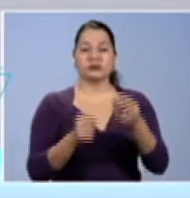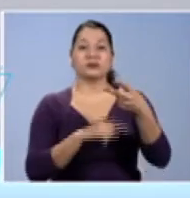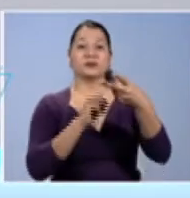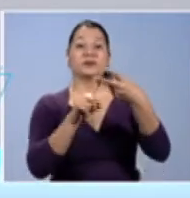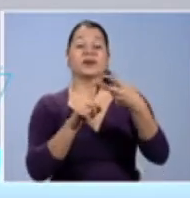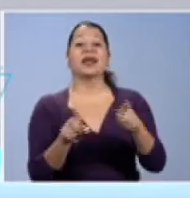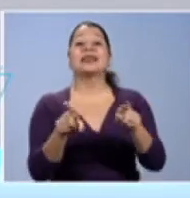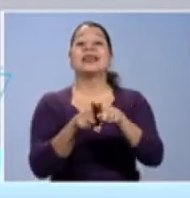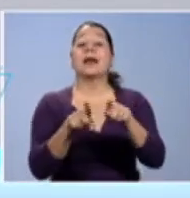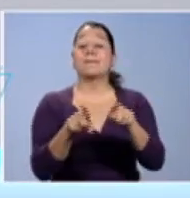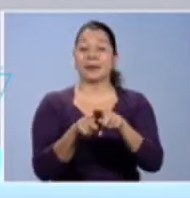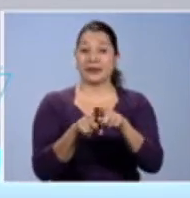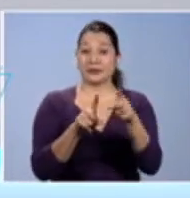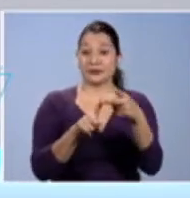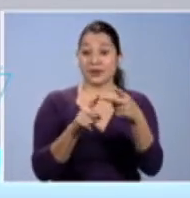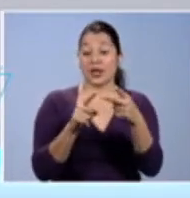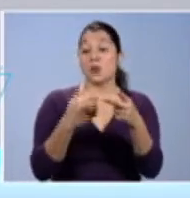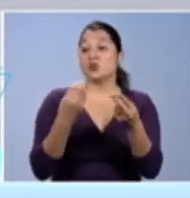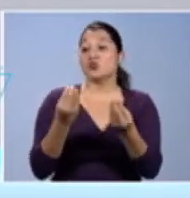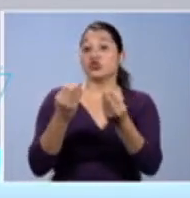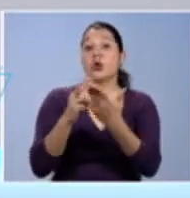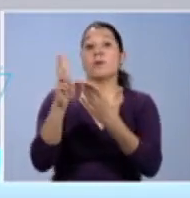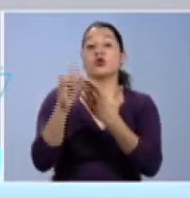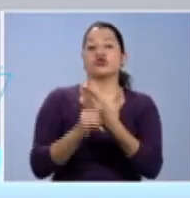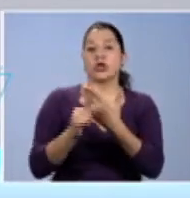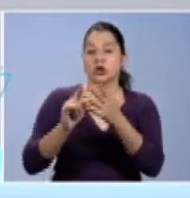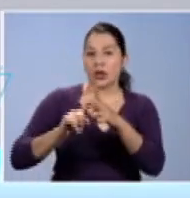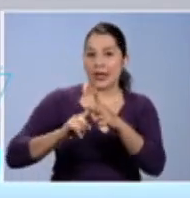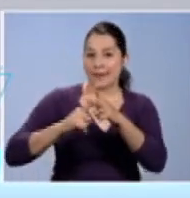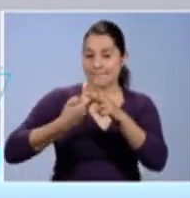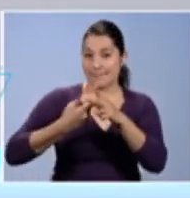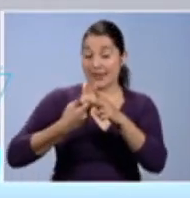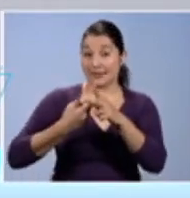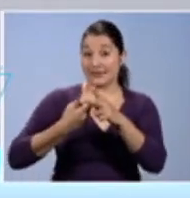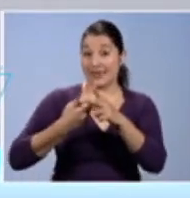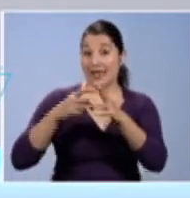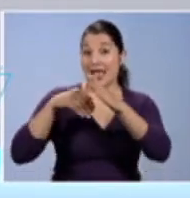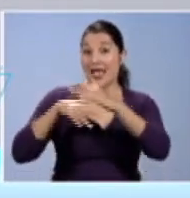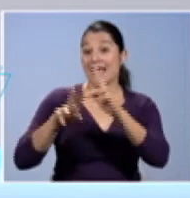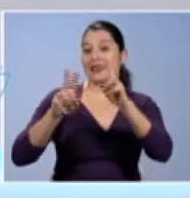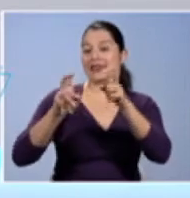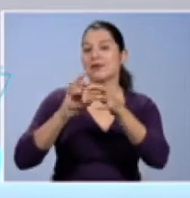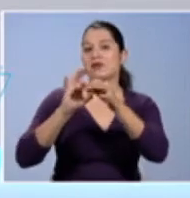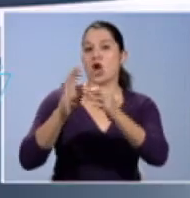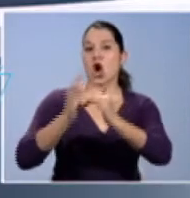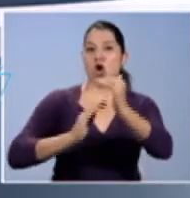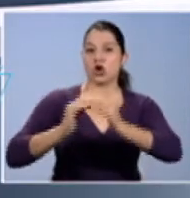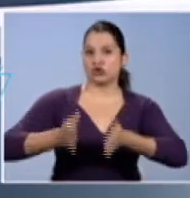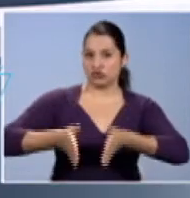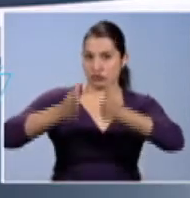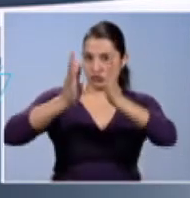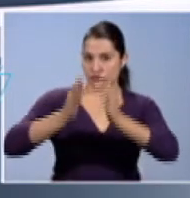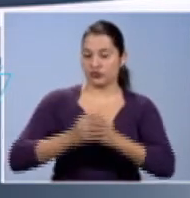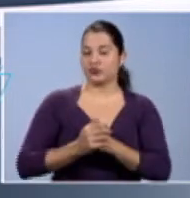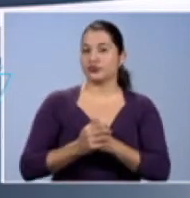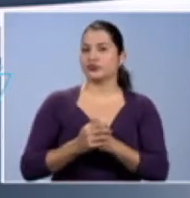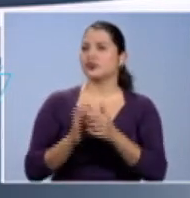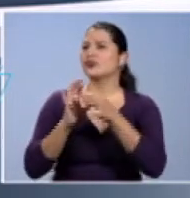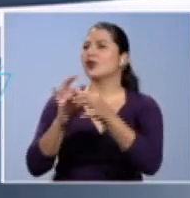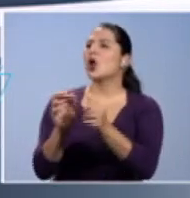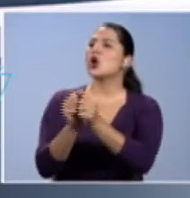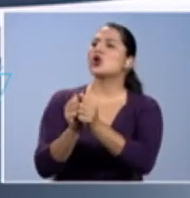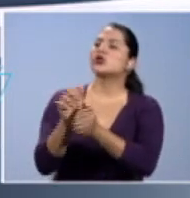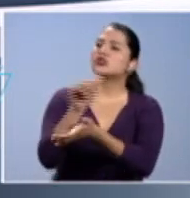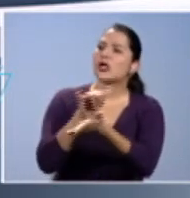decir también que hay proyectos que se van a desarrollar y se están desarrollando ya en temas de construcción. En el caso de San